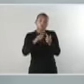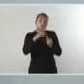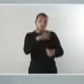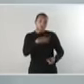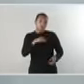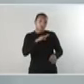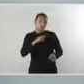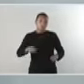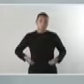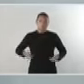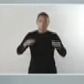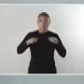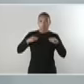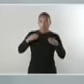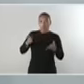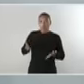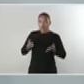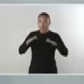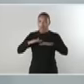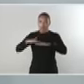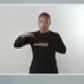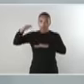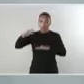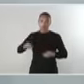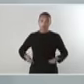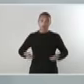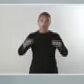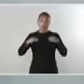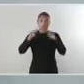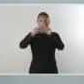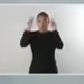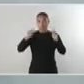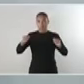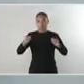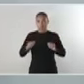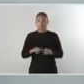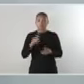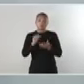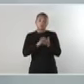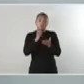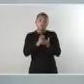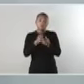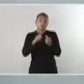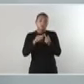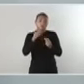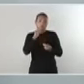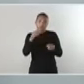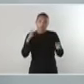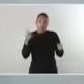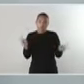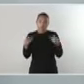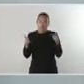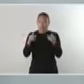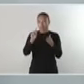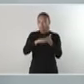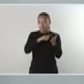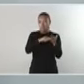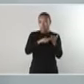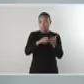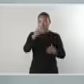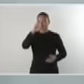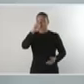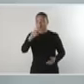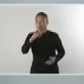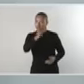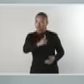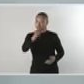crecer y vivir en paz un Tamaulipas donde nadie tenga que vender su voto y se respete la dignidad de cada